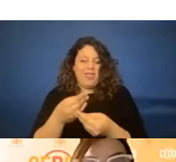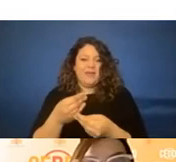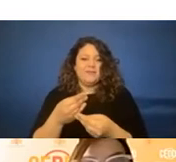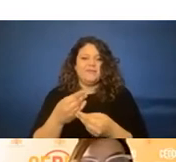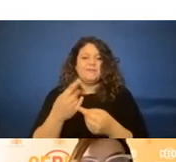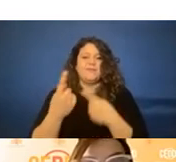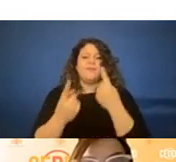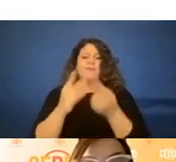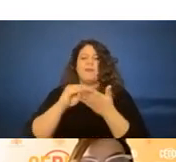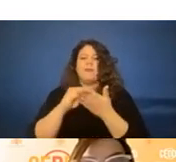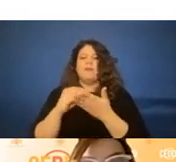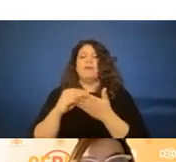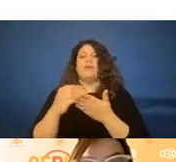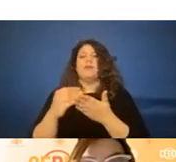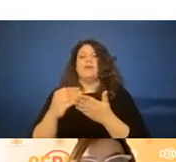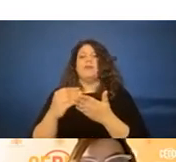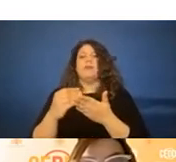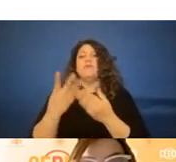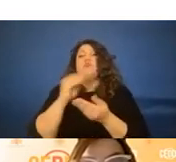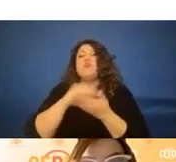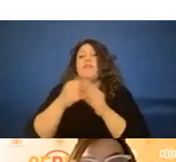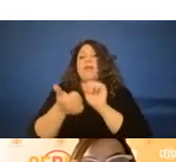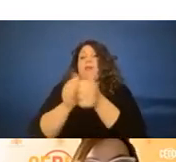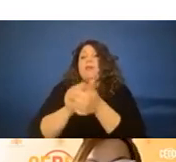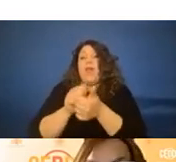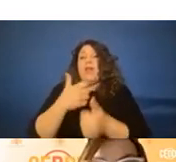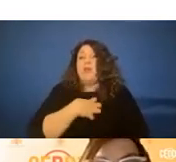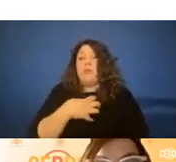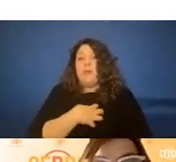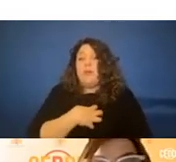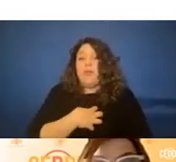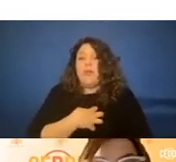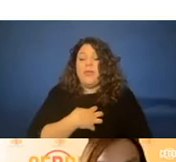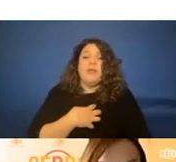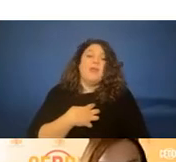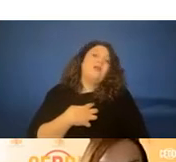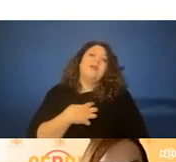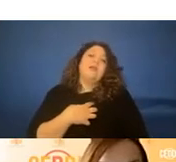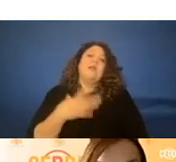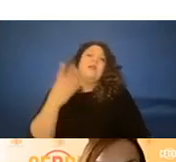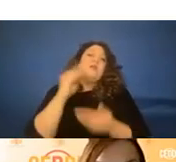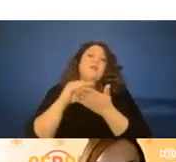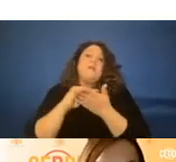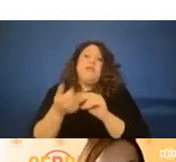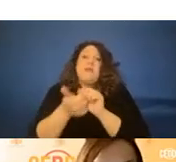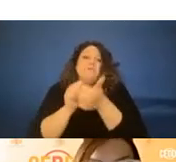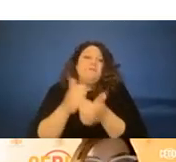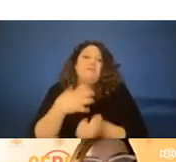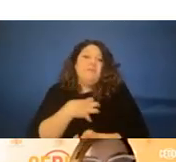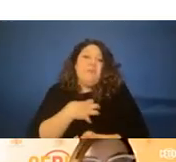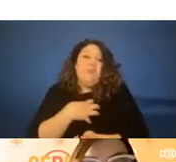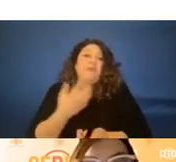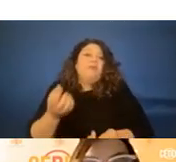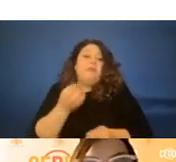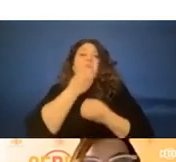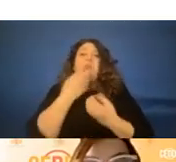Gay, a lo mejor no pueden imitar, ¿vale? A lo mejor no pueden ficcionar. Bueno, pero yo tengo que